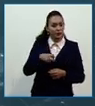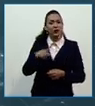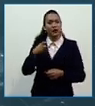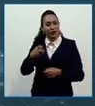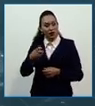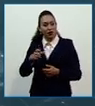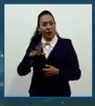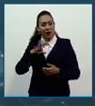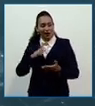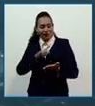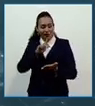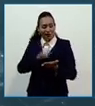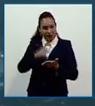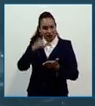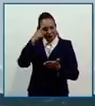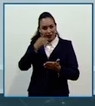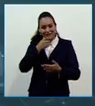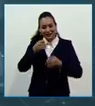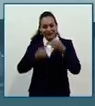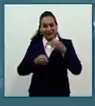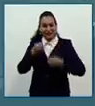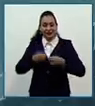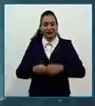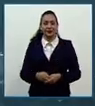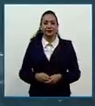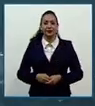jurídica, estableció la segunda sala.